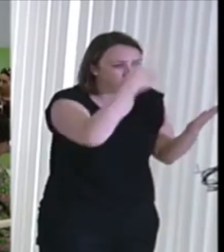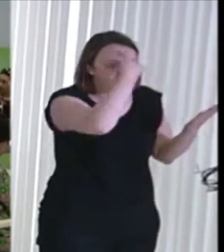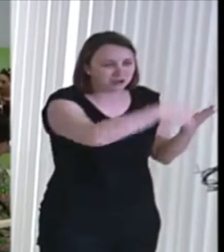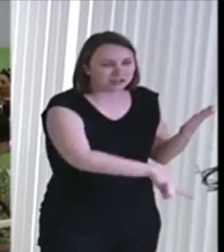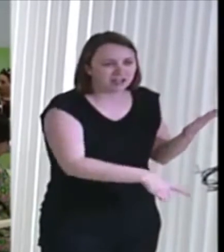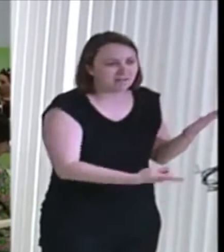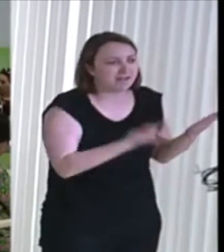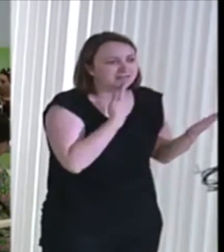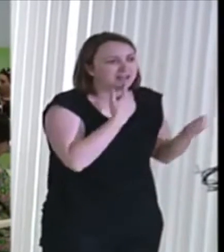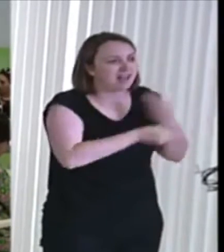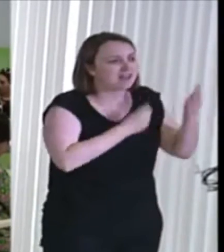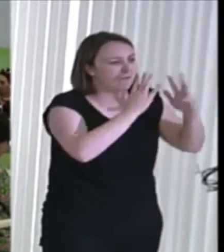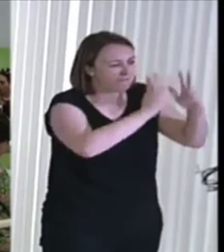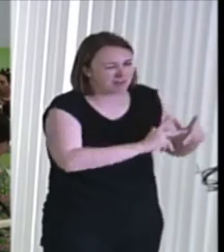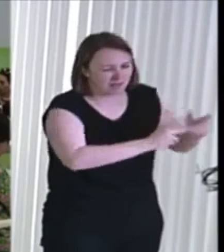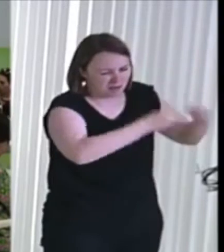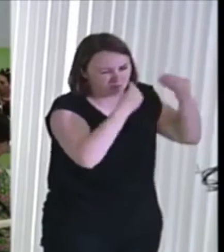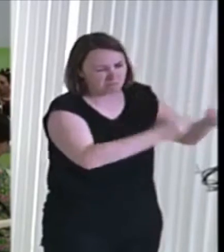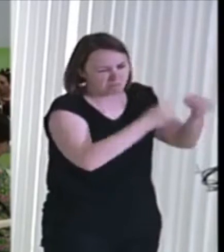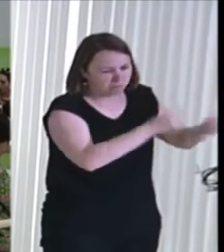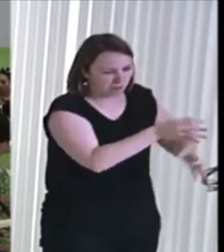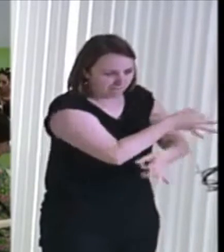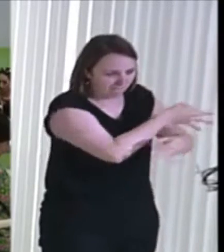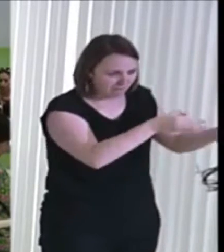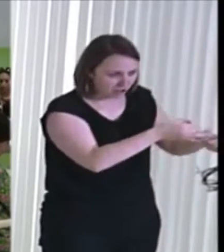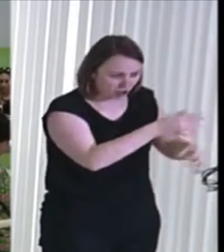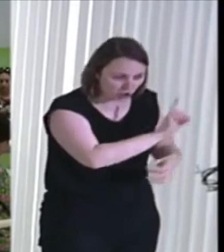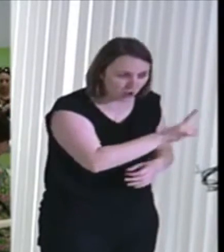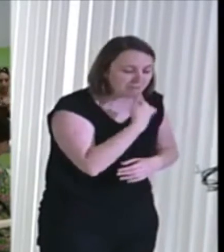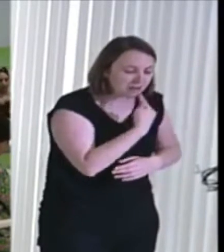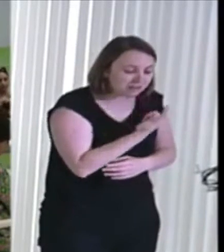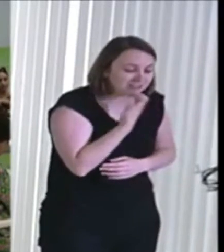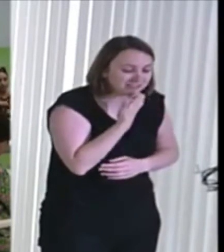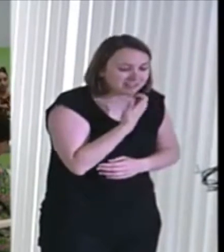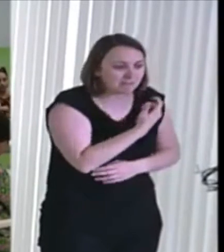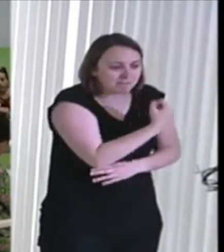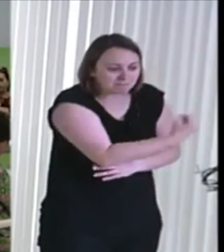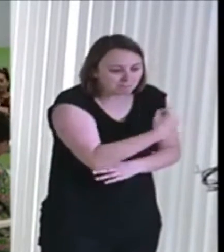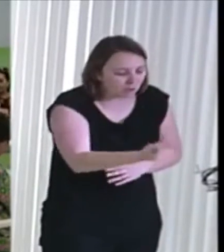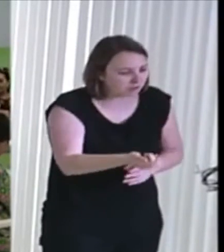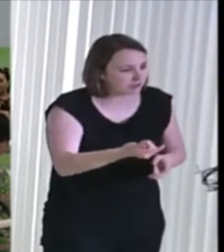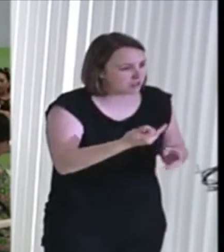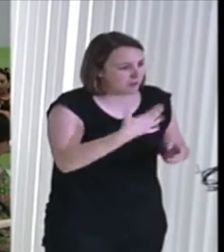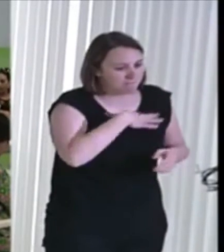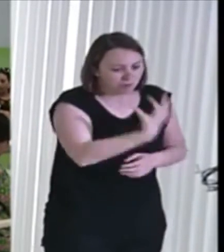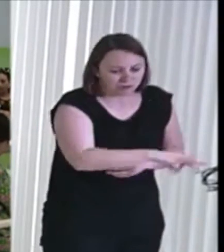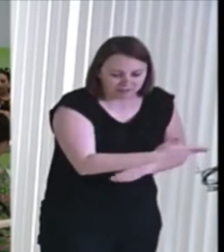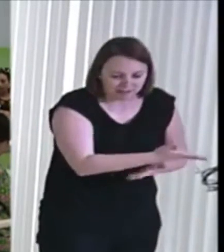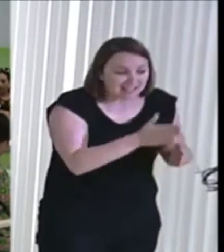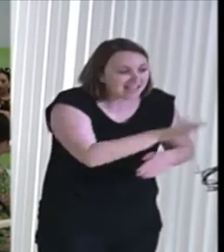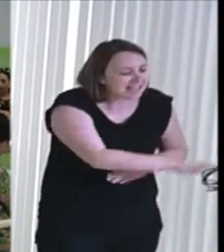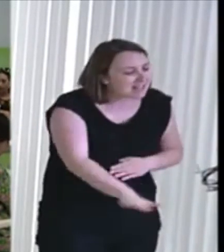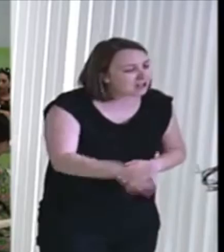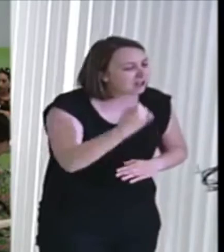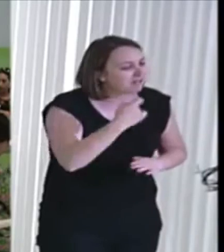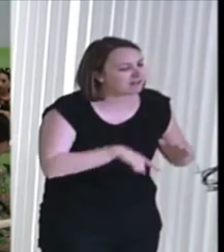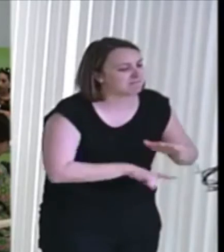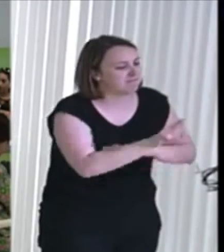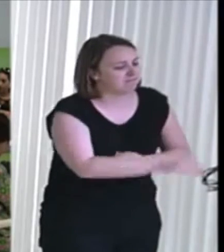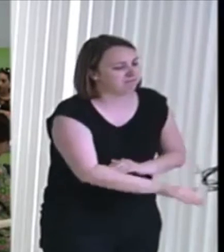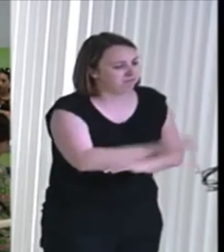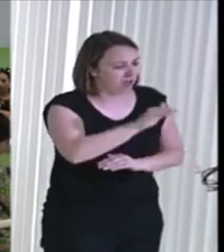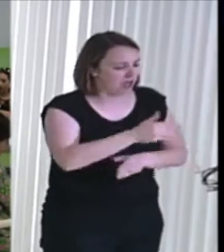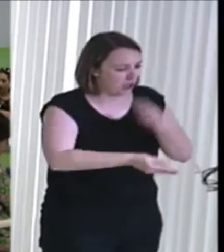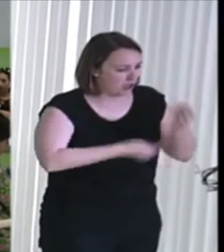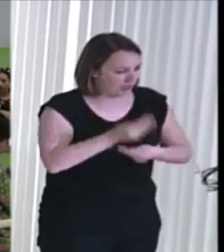50.000 raíces cuadradas, eres mejor, ¿no? Yo creo que hay que apoyar todas las posibilidades y hacer a los niños crecer en lo que realmente